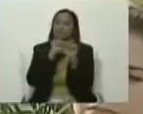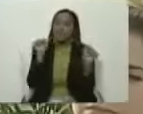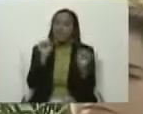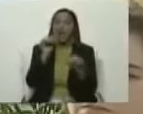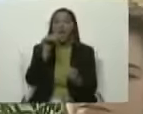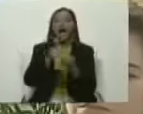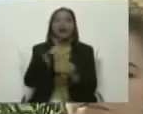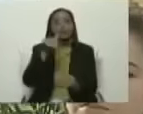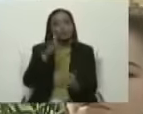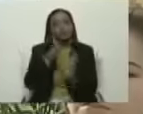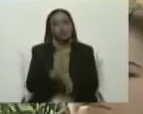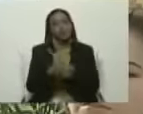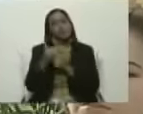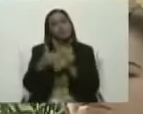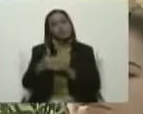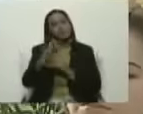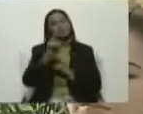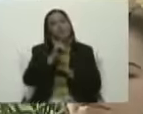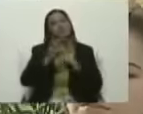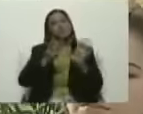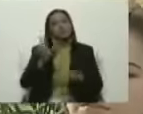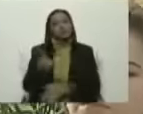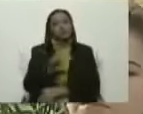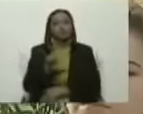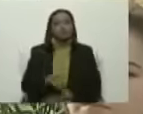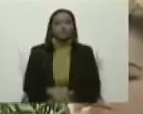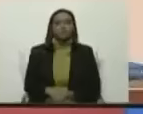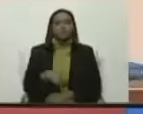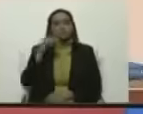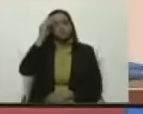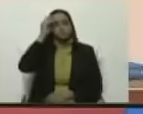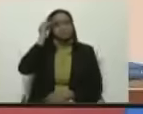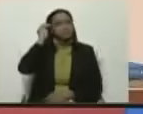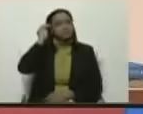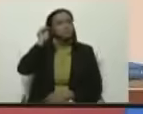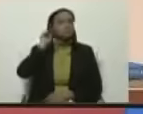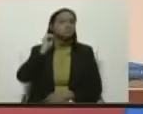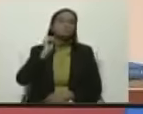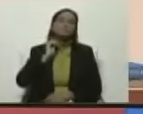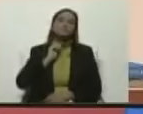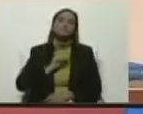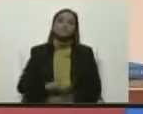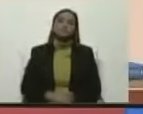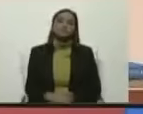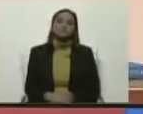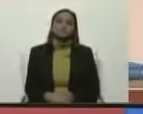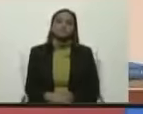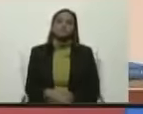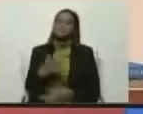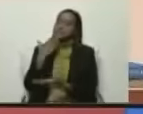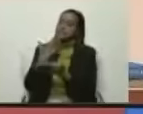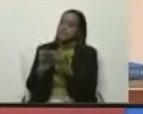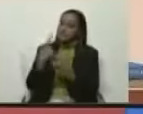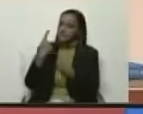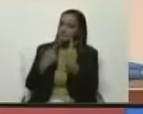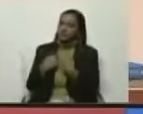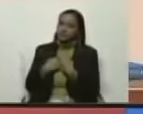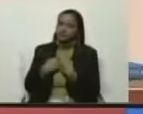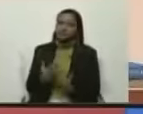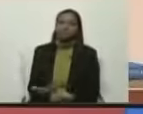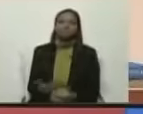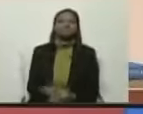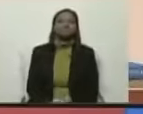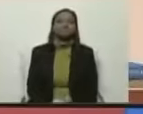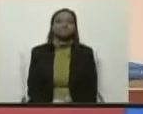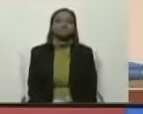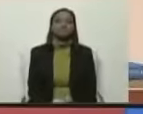victoria de las próximas elecciones presidenciales? Gracias. Gracias, Héctor. Bueno,